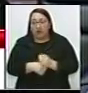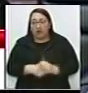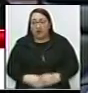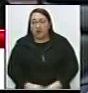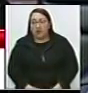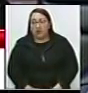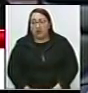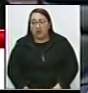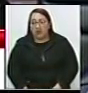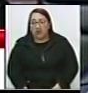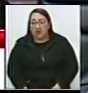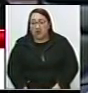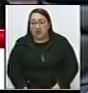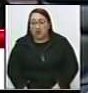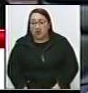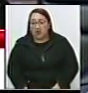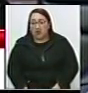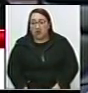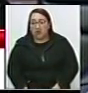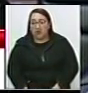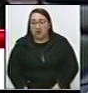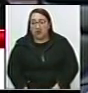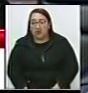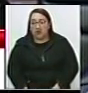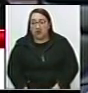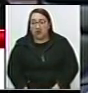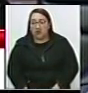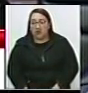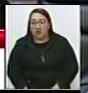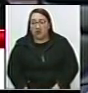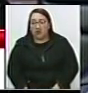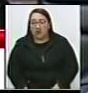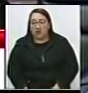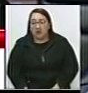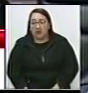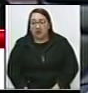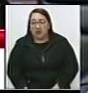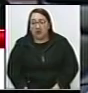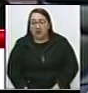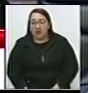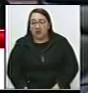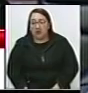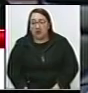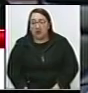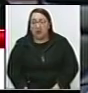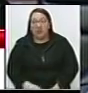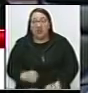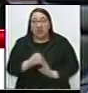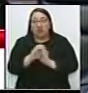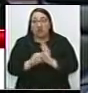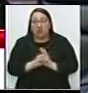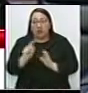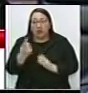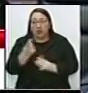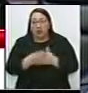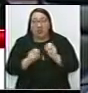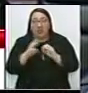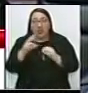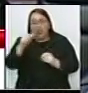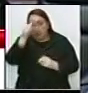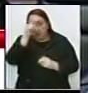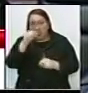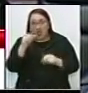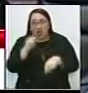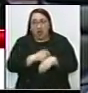de confianza que dicta la Constitución Política del Estado. ¿Pero qué tenemos hoy? Oh, tenemos primero el día domingo en horas